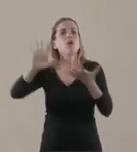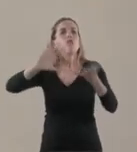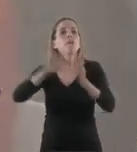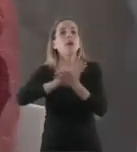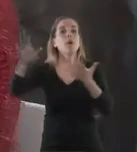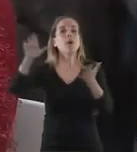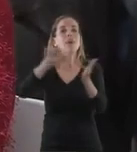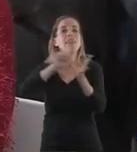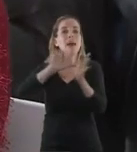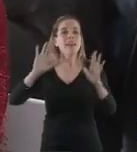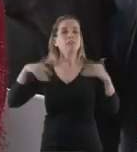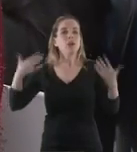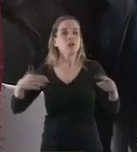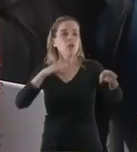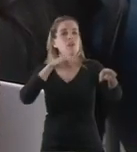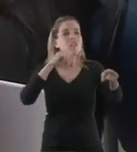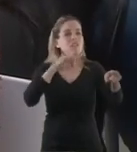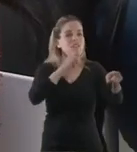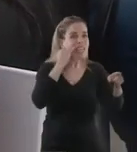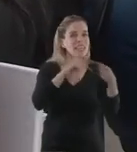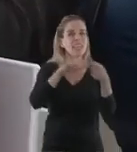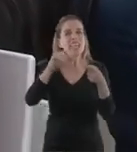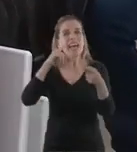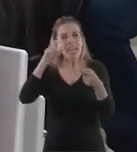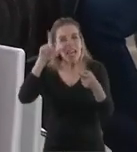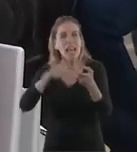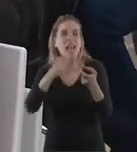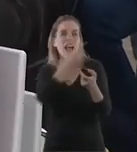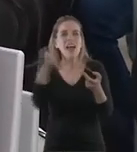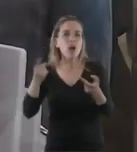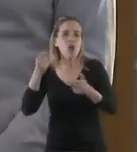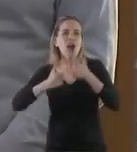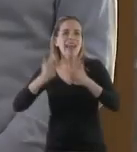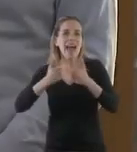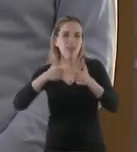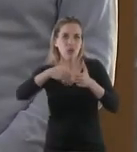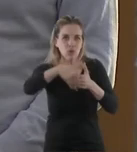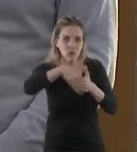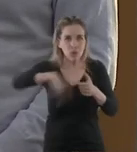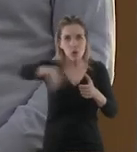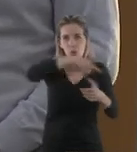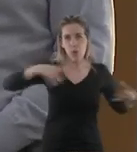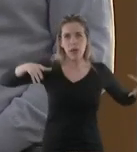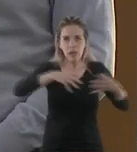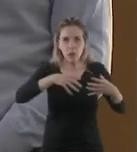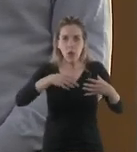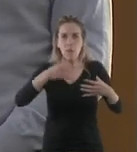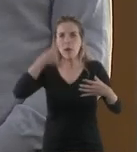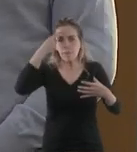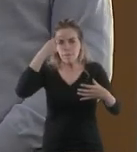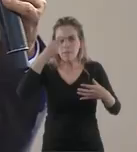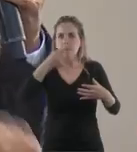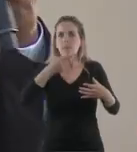vicky danielle y a cada uno de nuestros candidatos porque expresan cada metro de agua y de cloacas